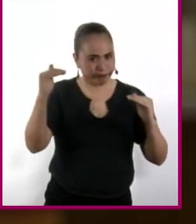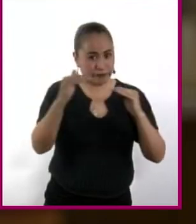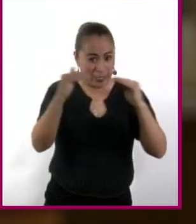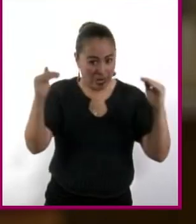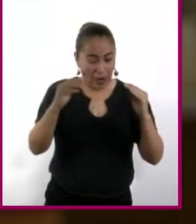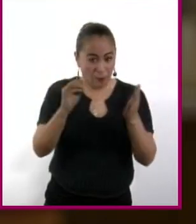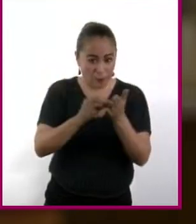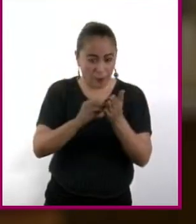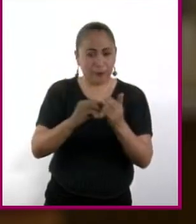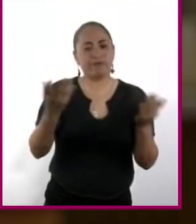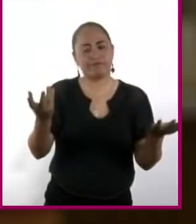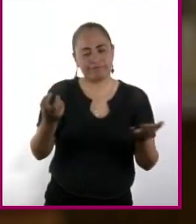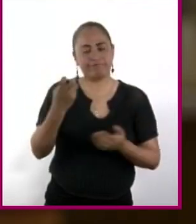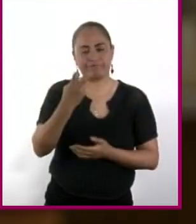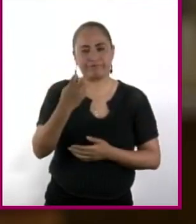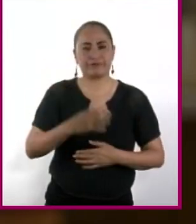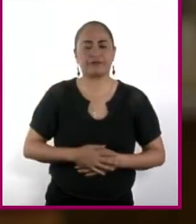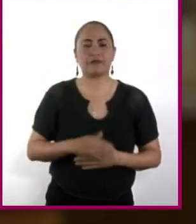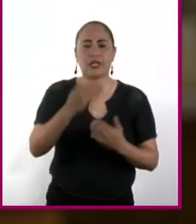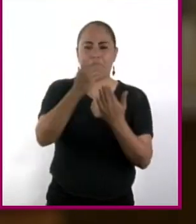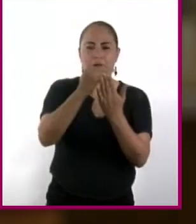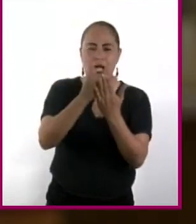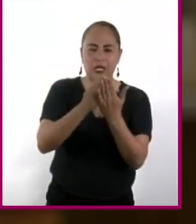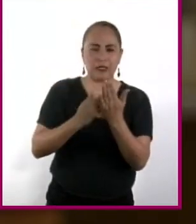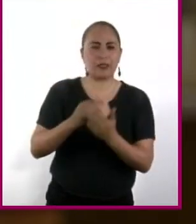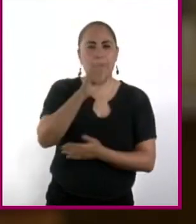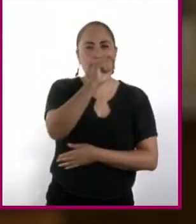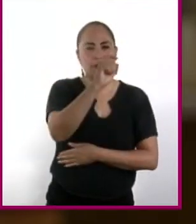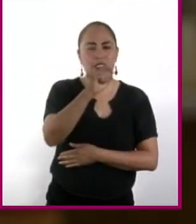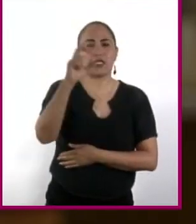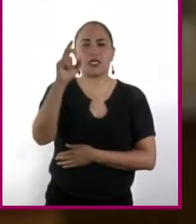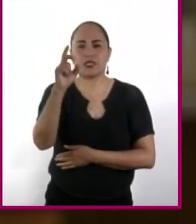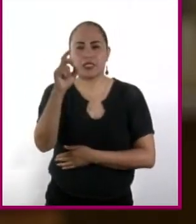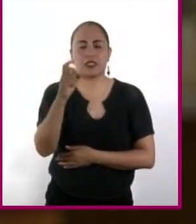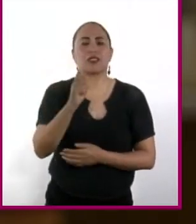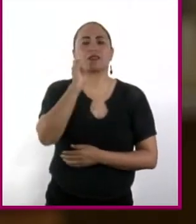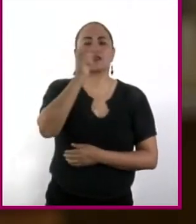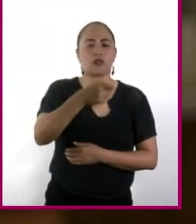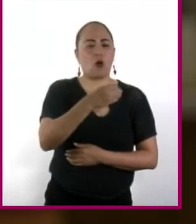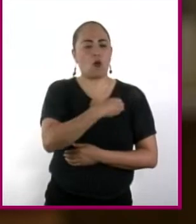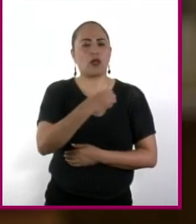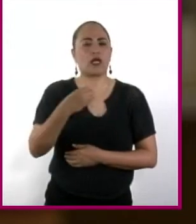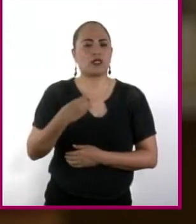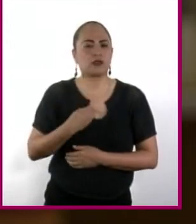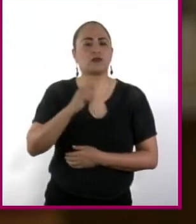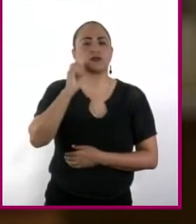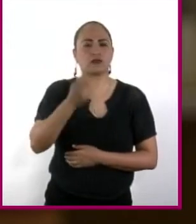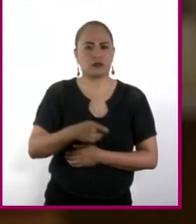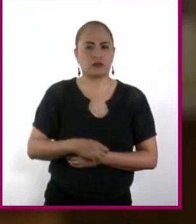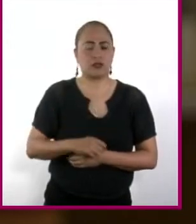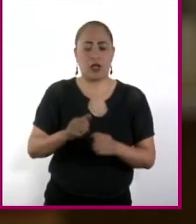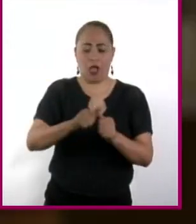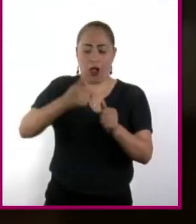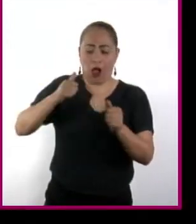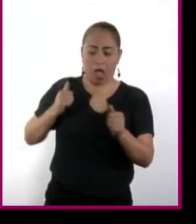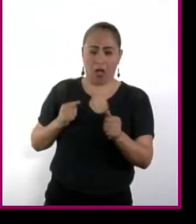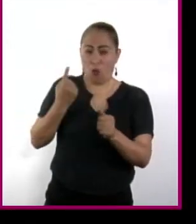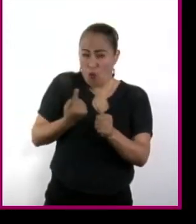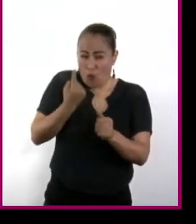Y tal como lo resalta la Agenda 2030, nuestra obligación es no dejar a nadie